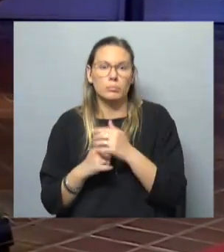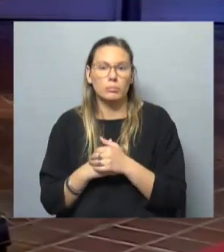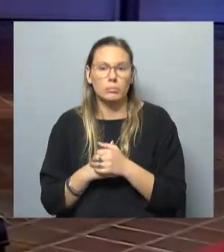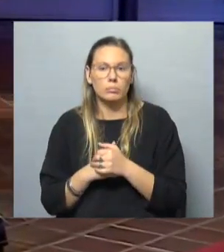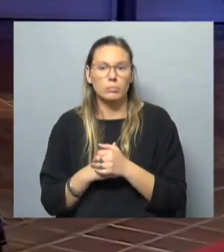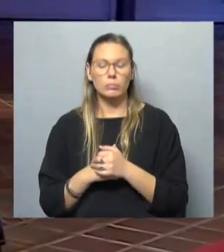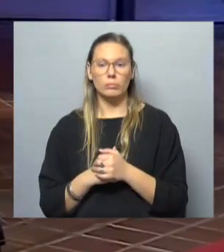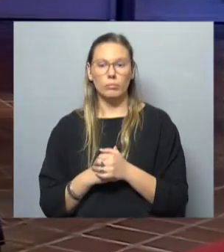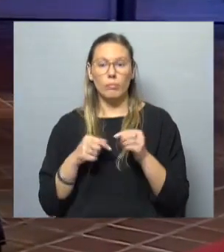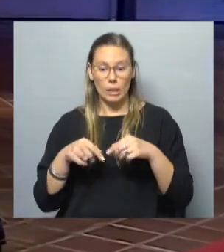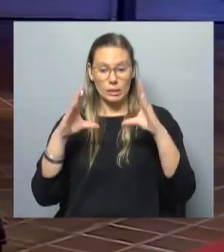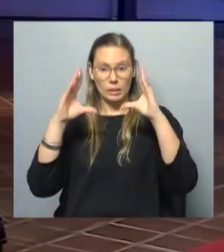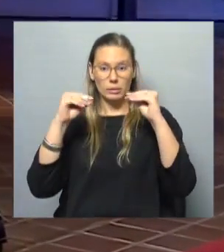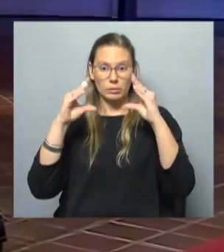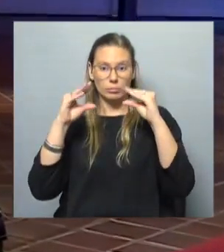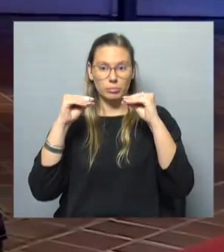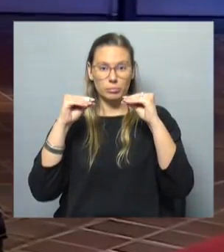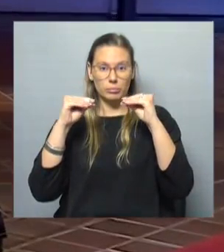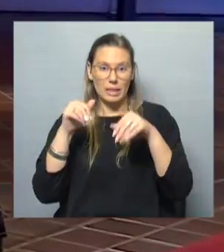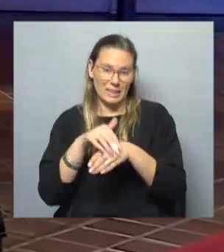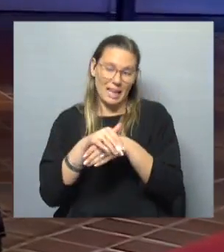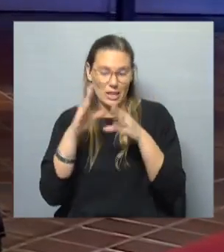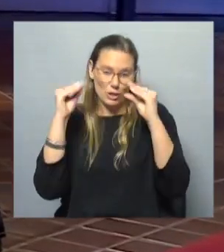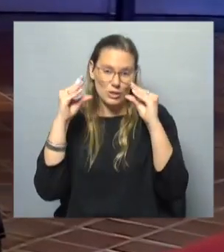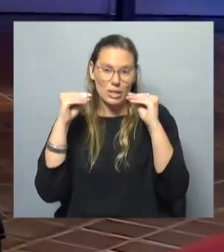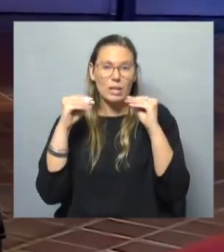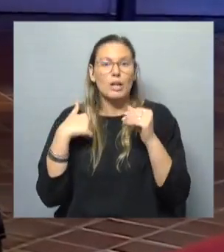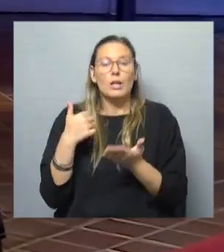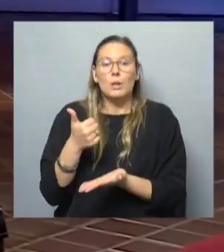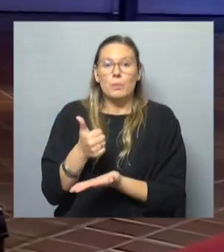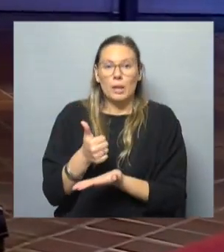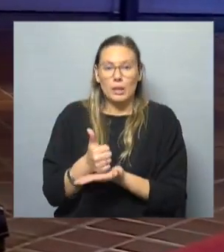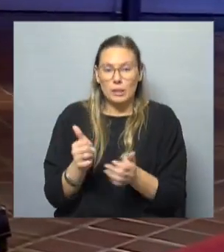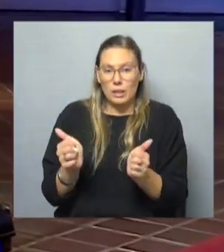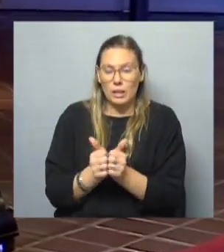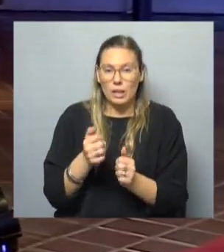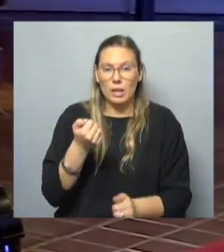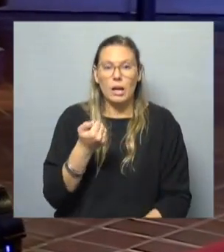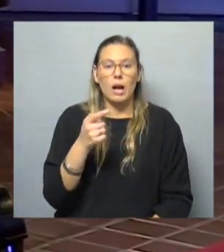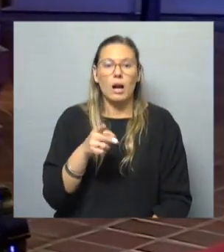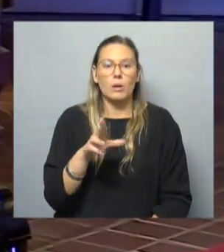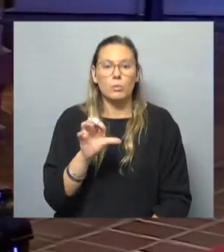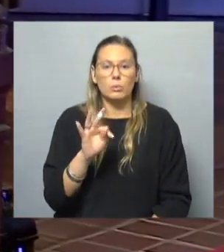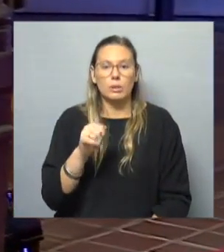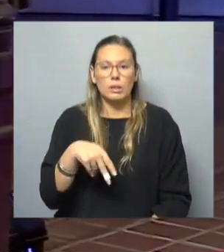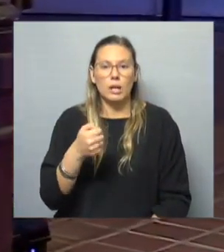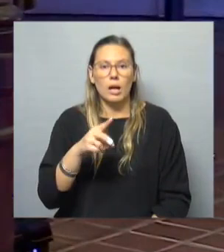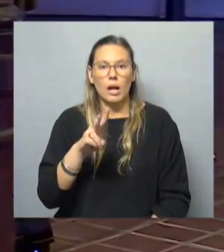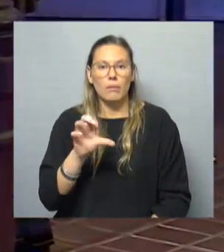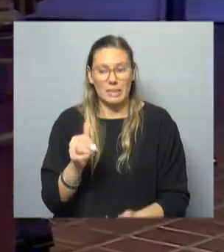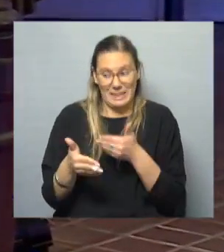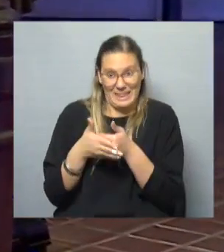Y bueno, esta noche, esta tarde-noche, voy a estar acá con Agustina Alves, que está por acá muy